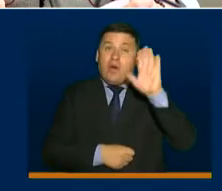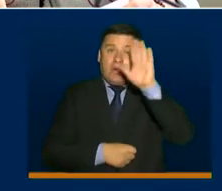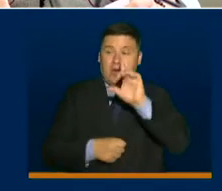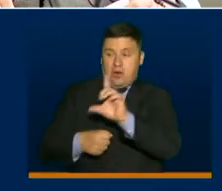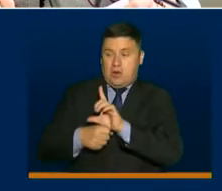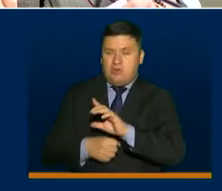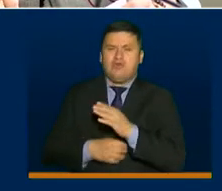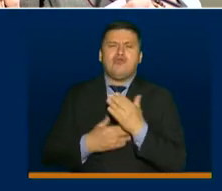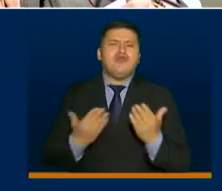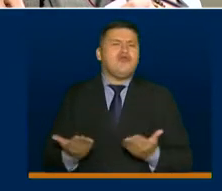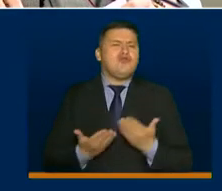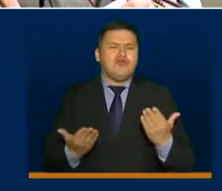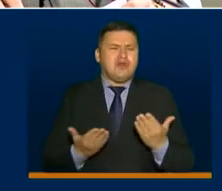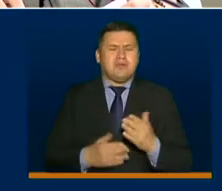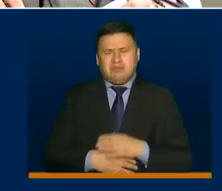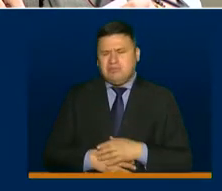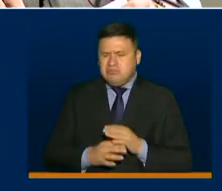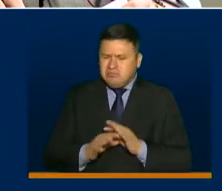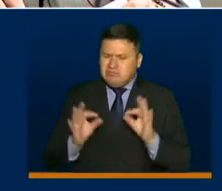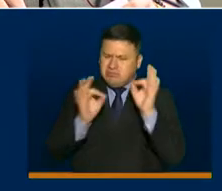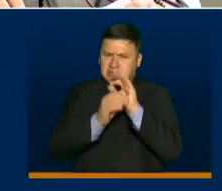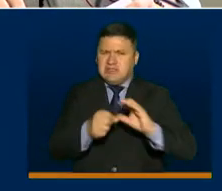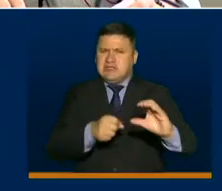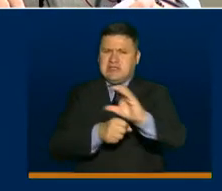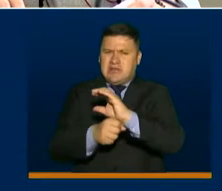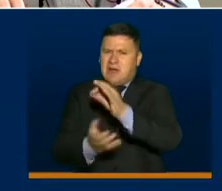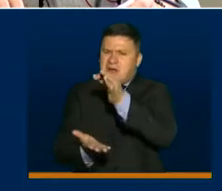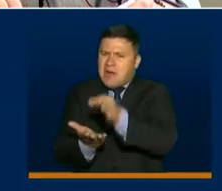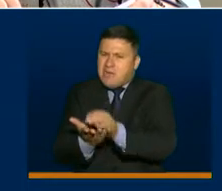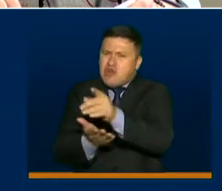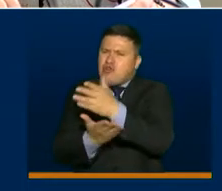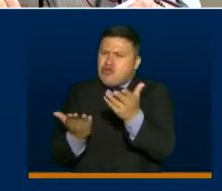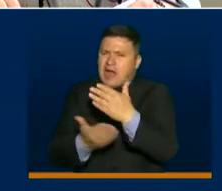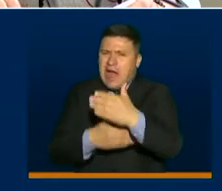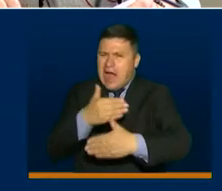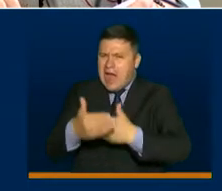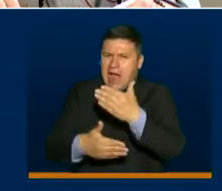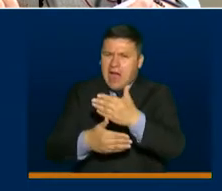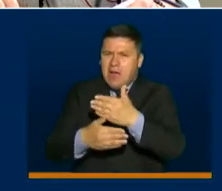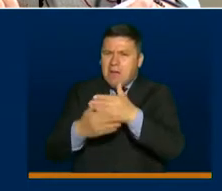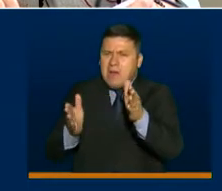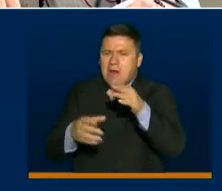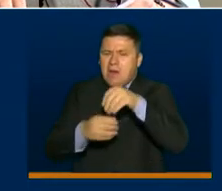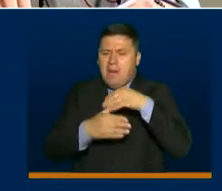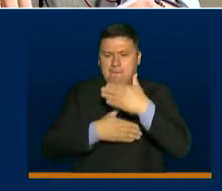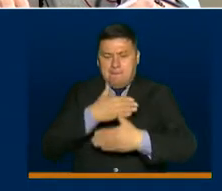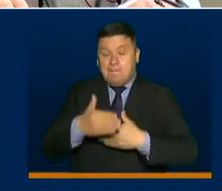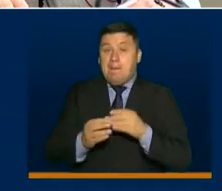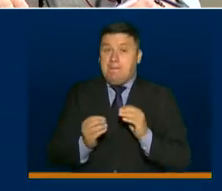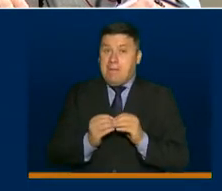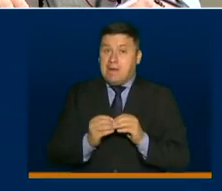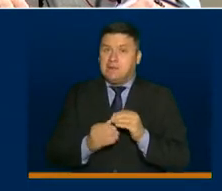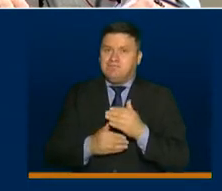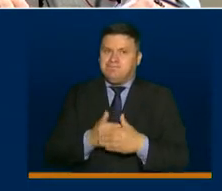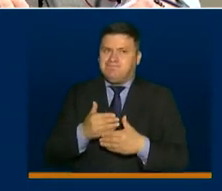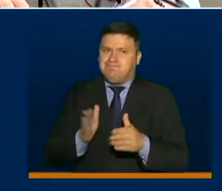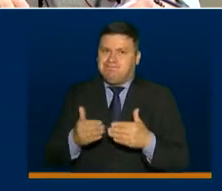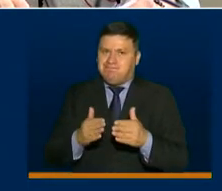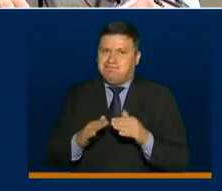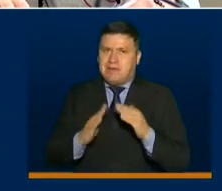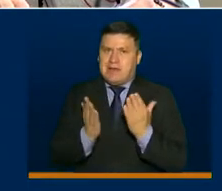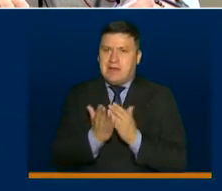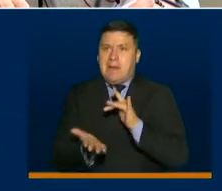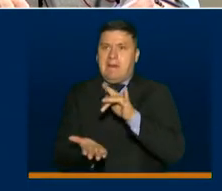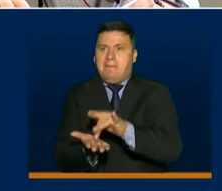locales, dónde, y sobre todo hagamos énfasis en ciudades capitales, donde vamos a tener un proceso mucho más lento de retorno a